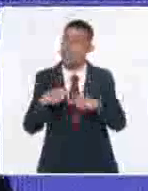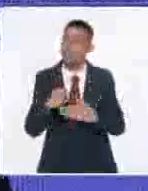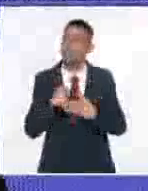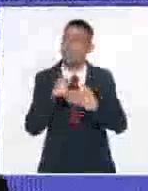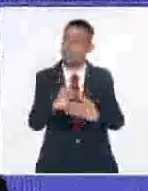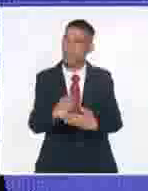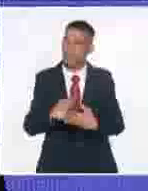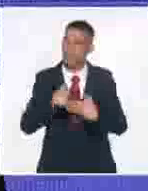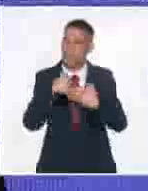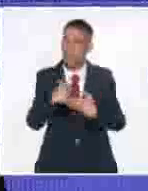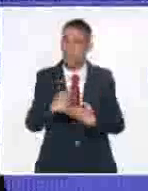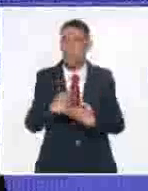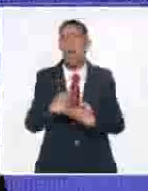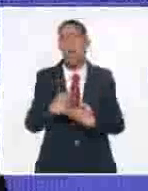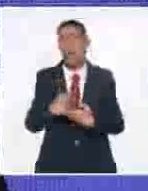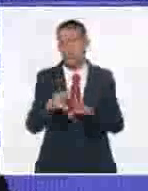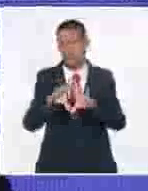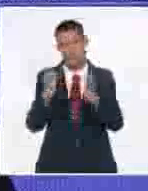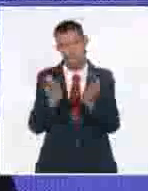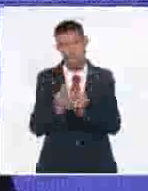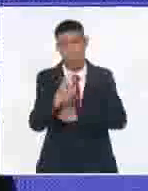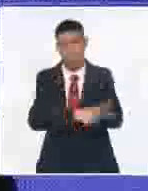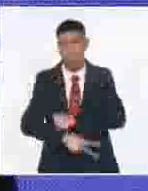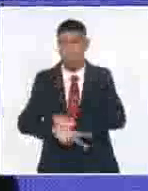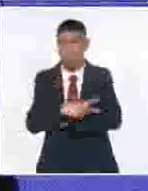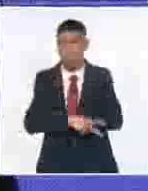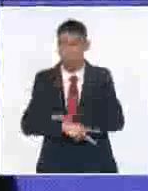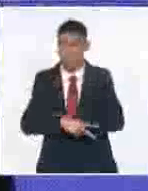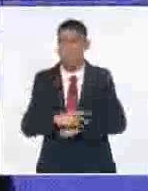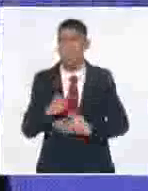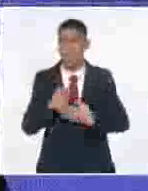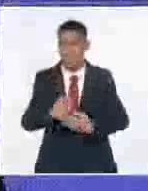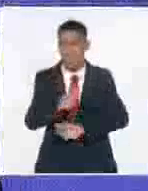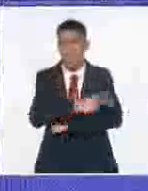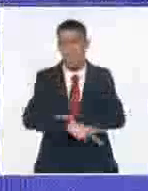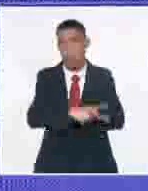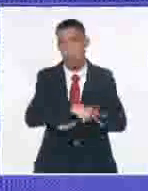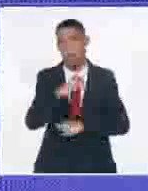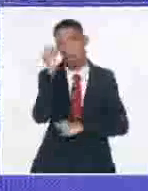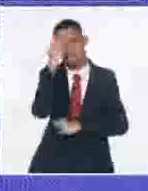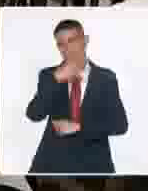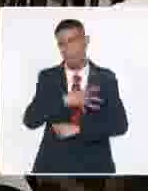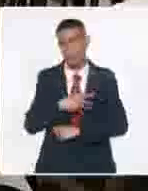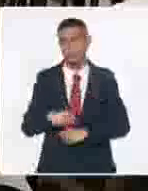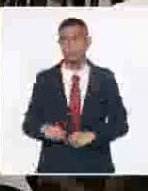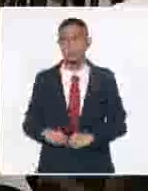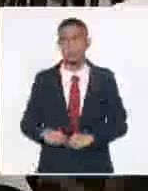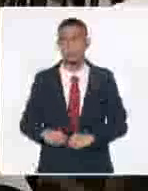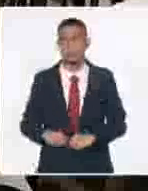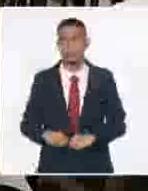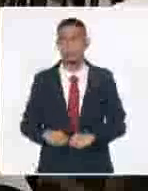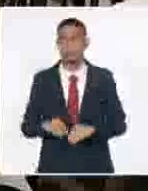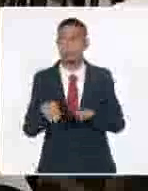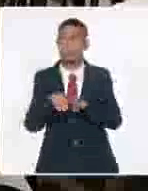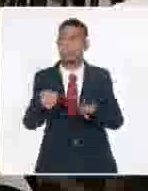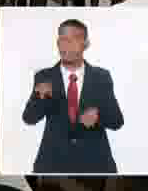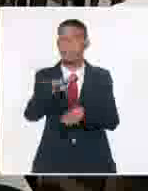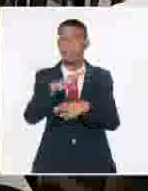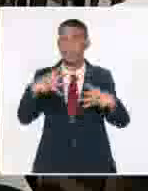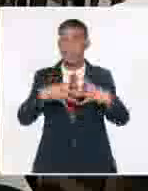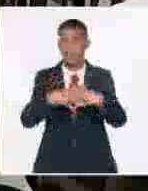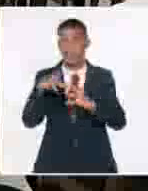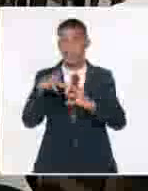y suficiente al pueblo palestino. El Ministerio solicita movilizar